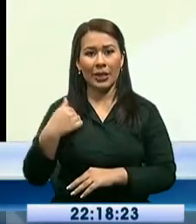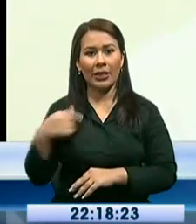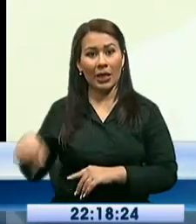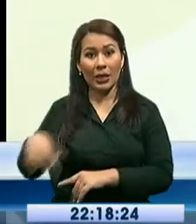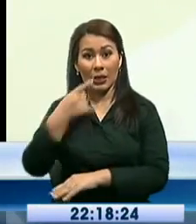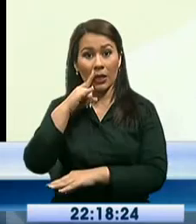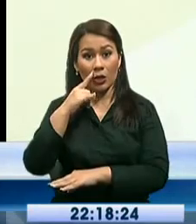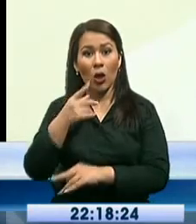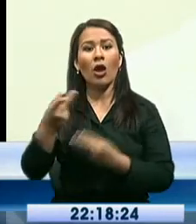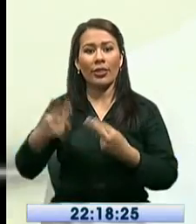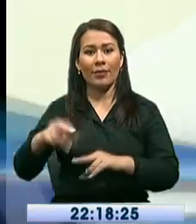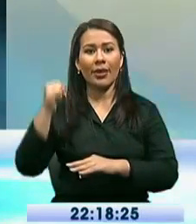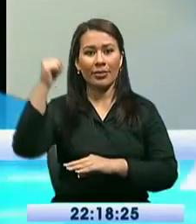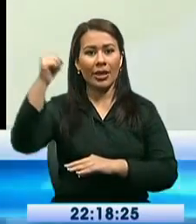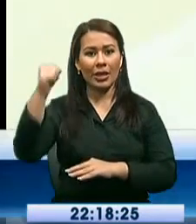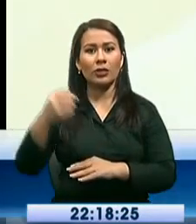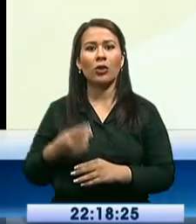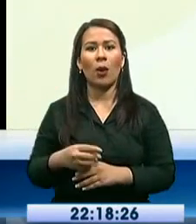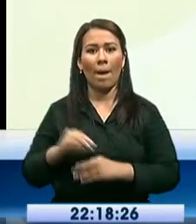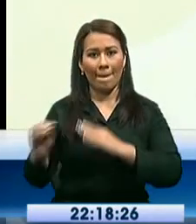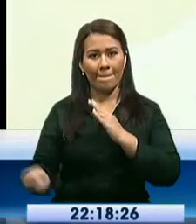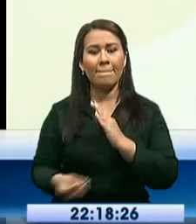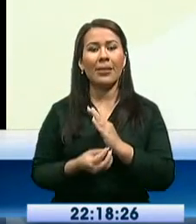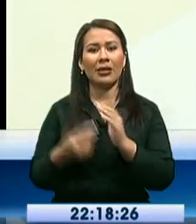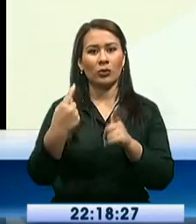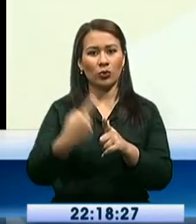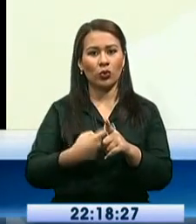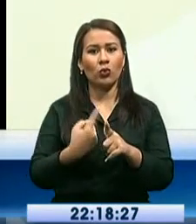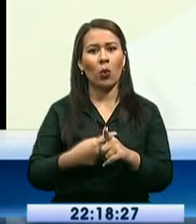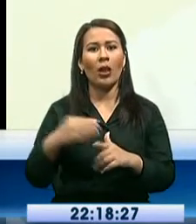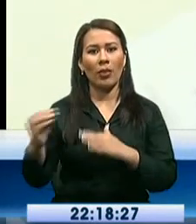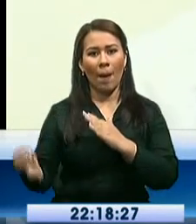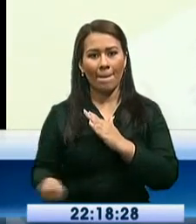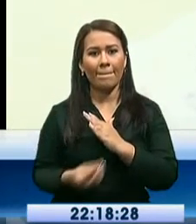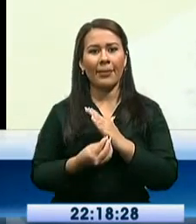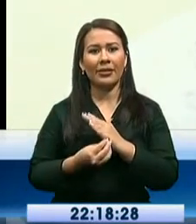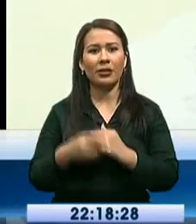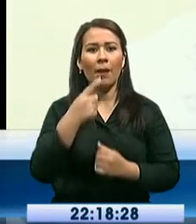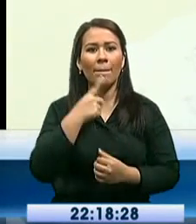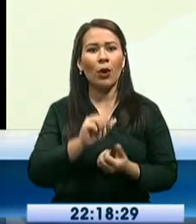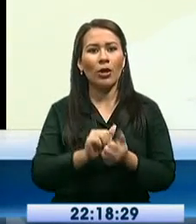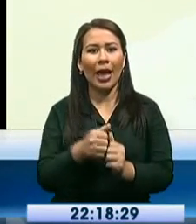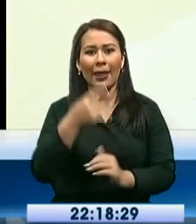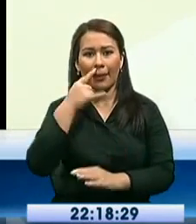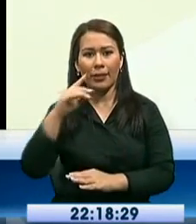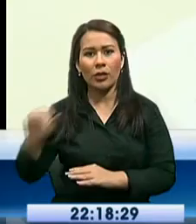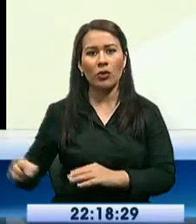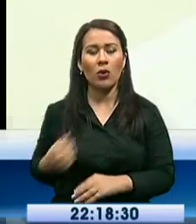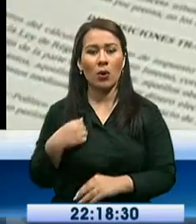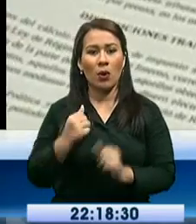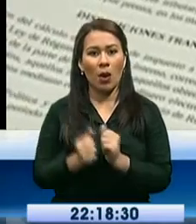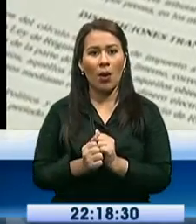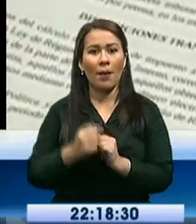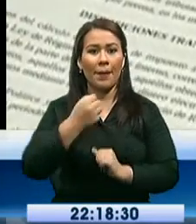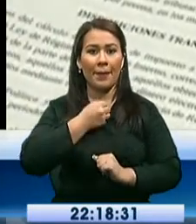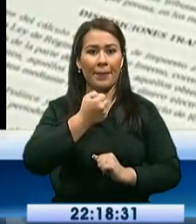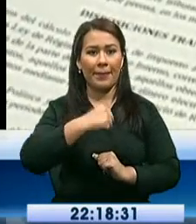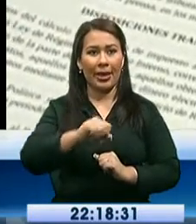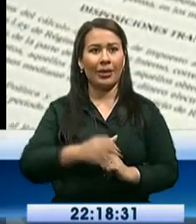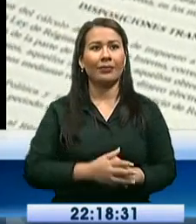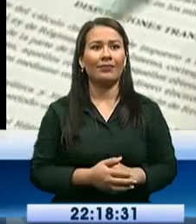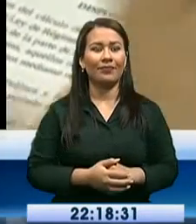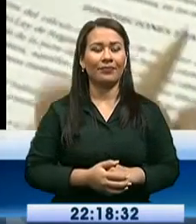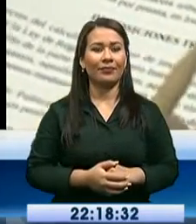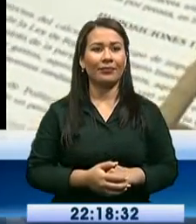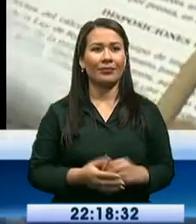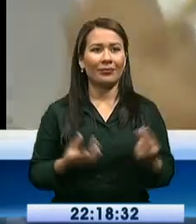de edad, habrá derecho de llevar un salario básico unificado adicional por cada menor que viaje con una persona adulta. Se deja fuera de la